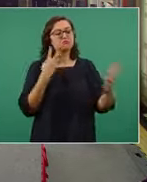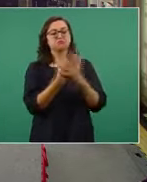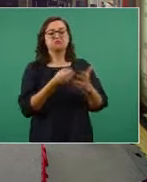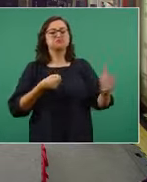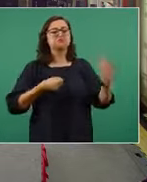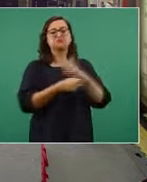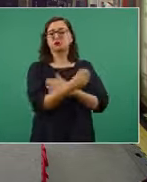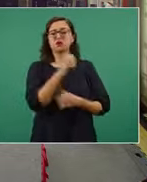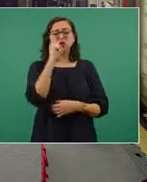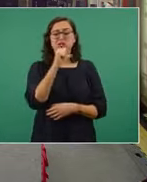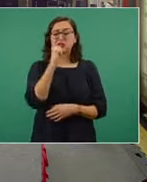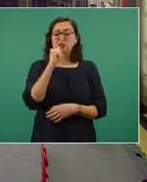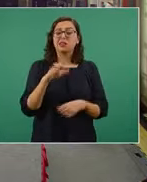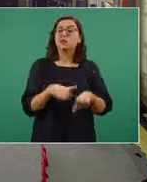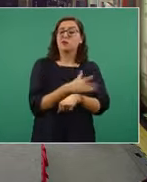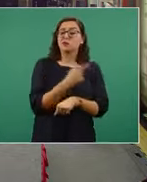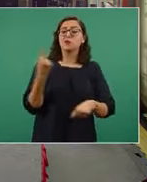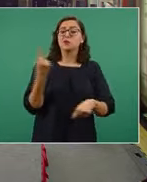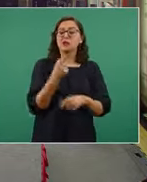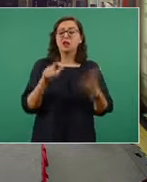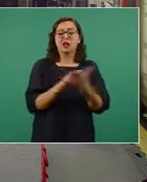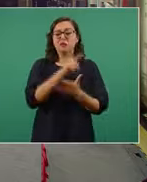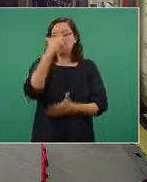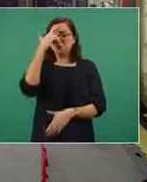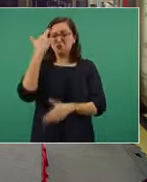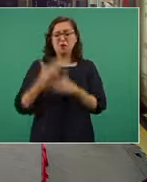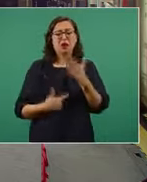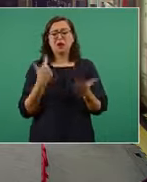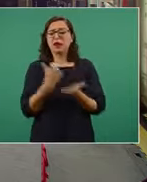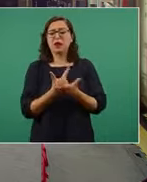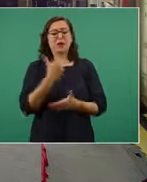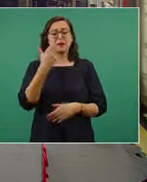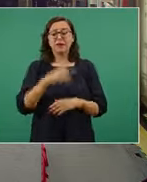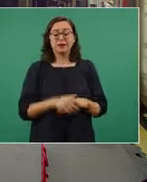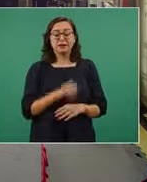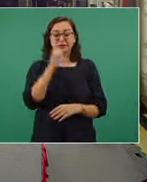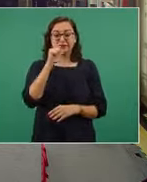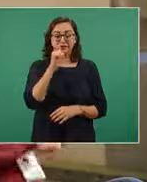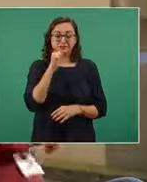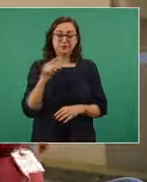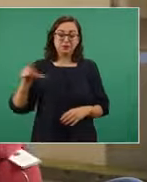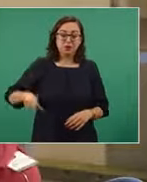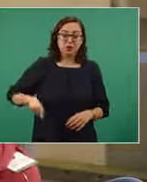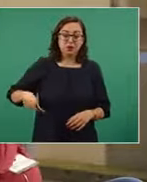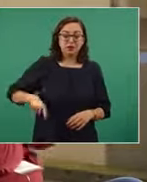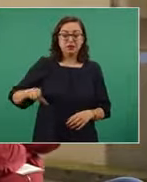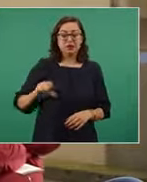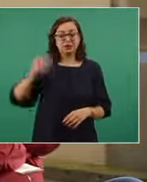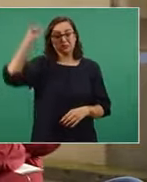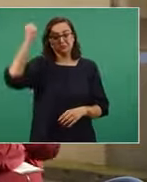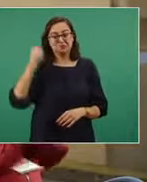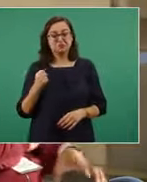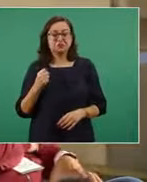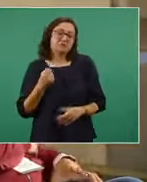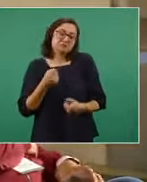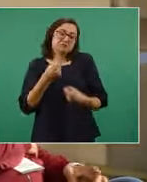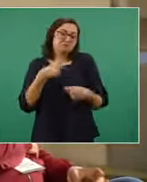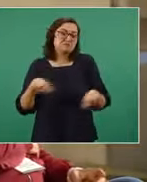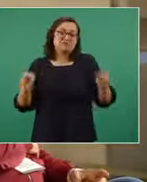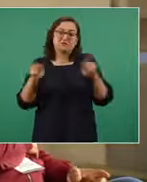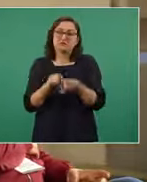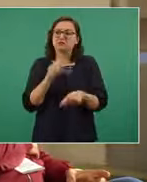correspondientes que el delito que se le acusa no es grave. Lo grave es que el gobernador de Sinaloa vete una ley contra la violencia en un